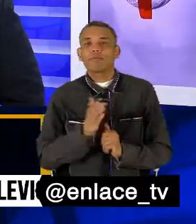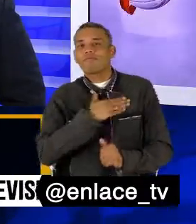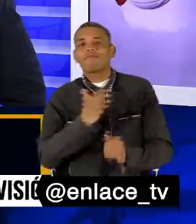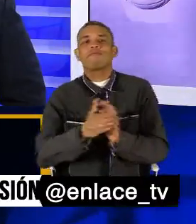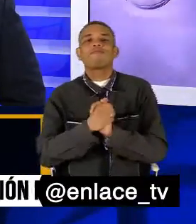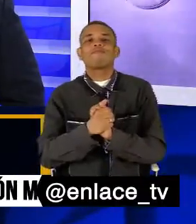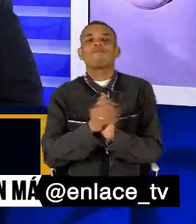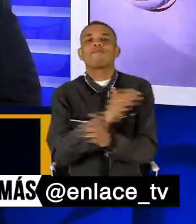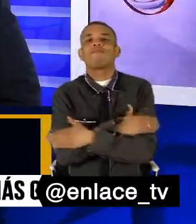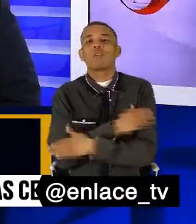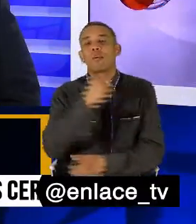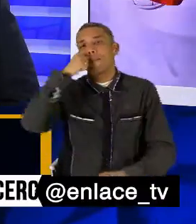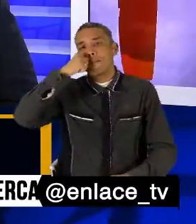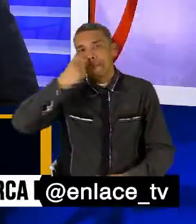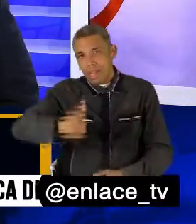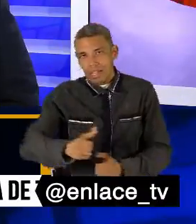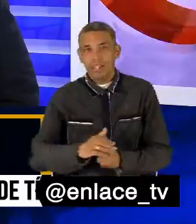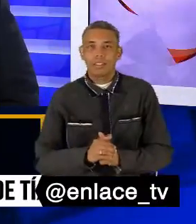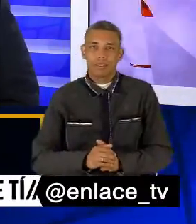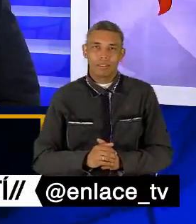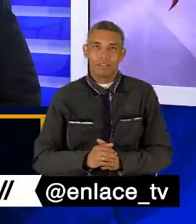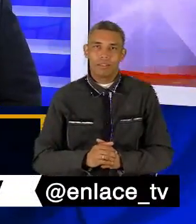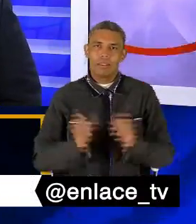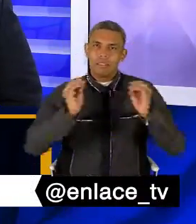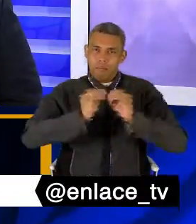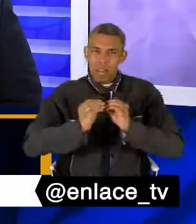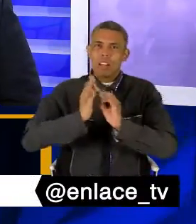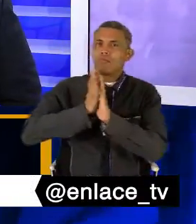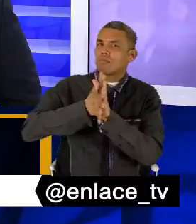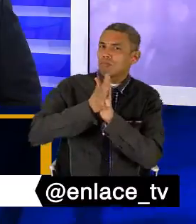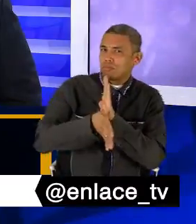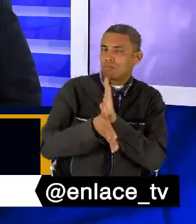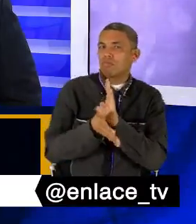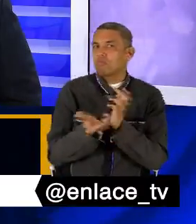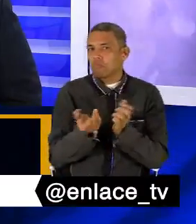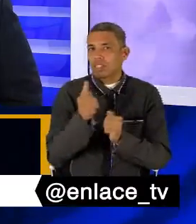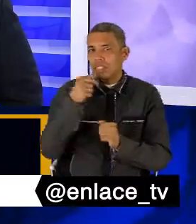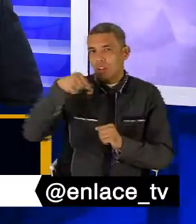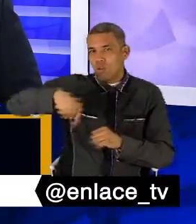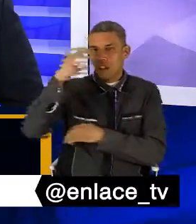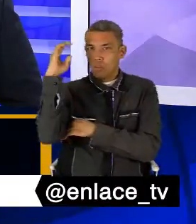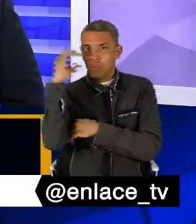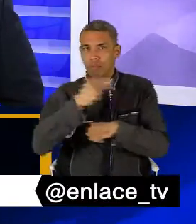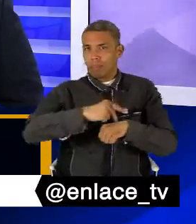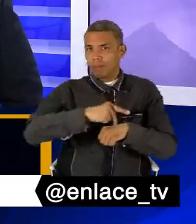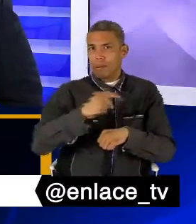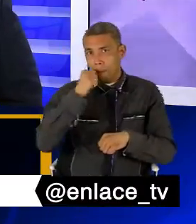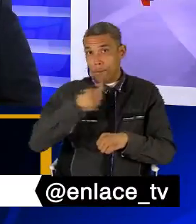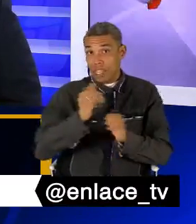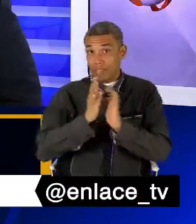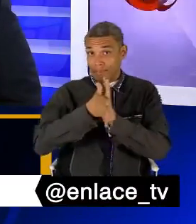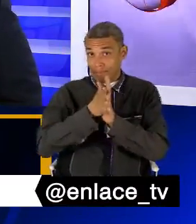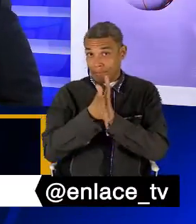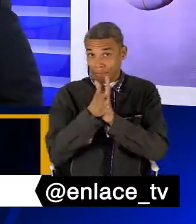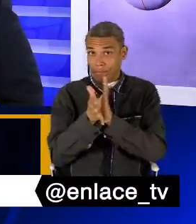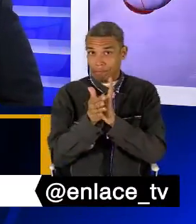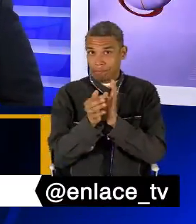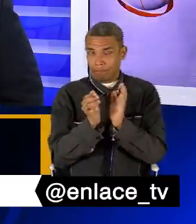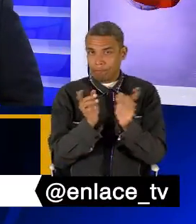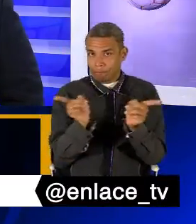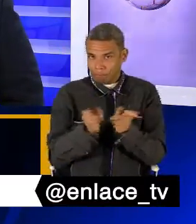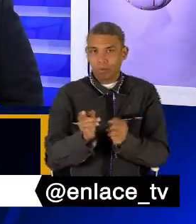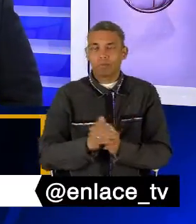todos. Mañana, si Dios quiere, estaremos con más, con las reacciones y el resumen de lo que será o lo que fue este compromiso aquí en los Estados Unidos. Desde